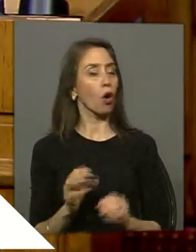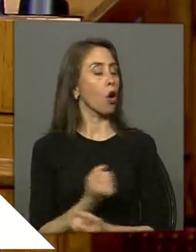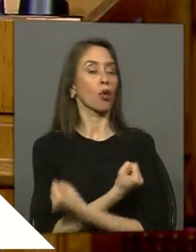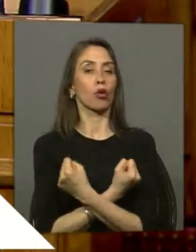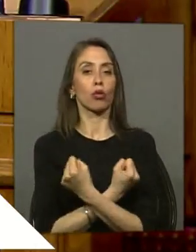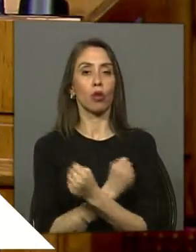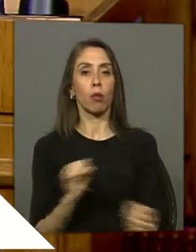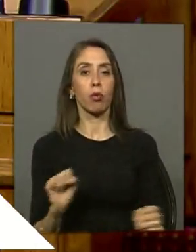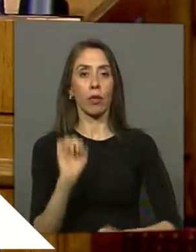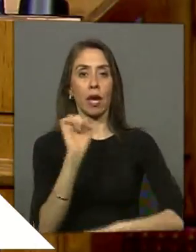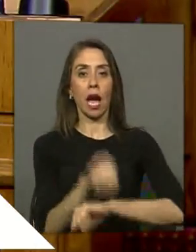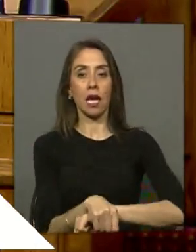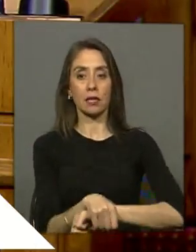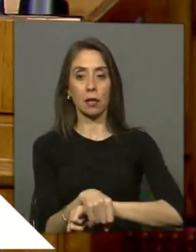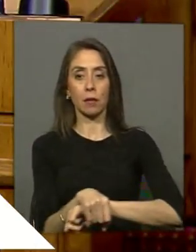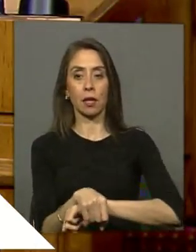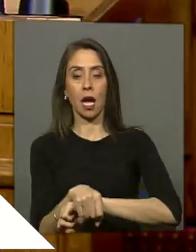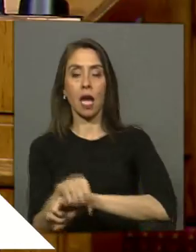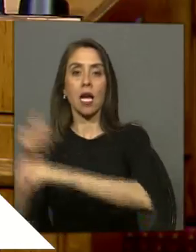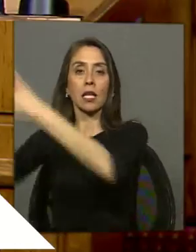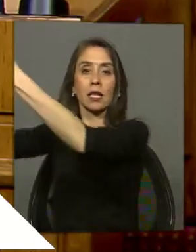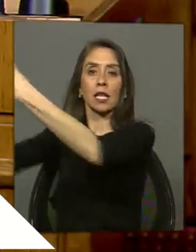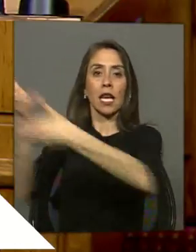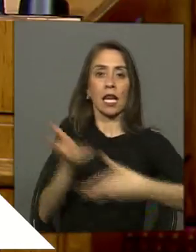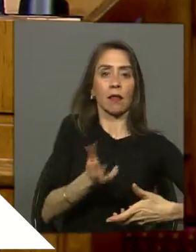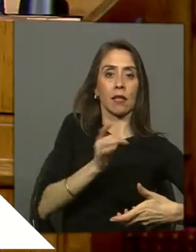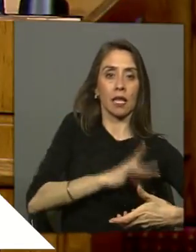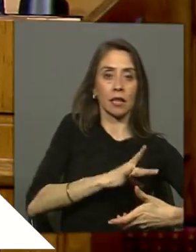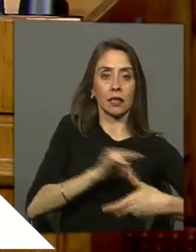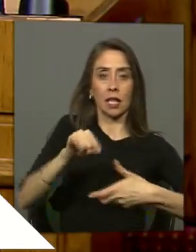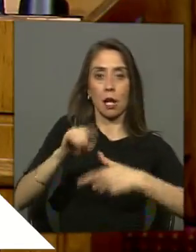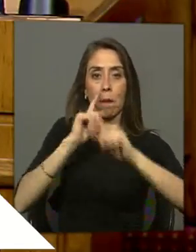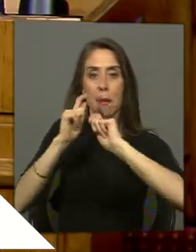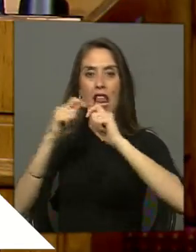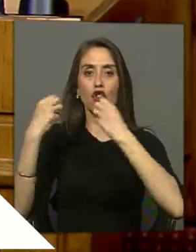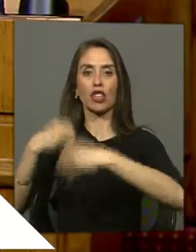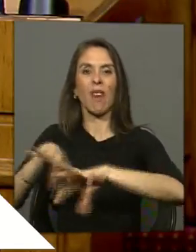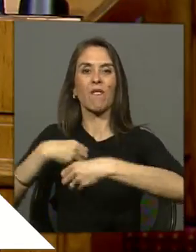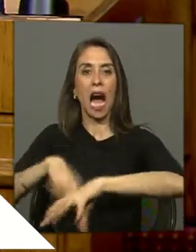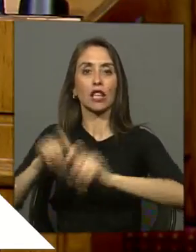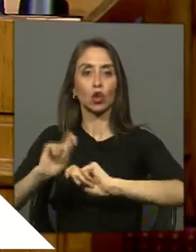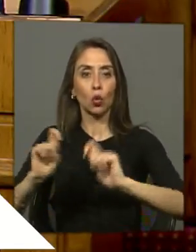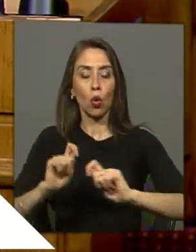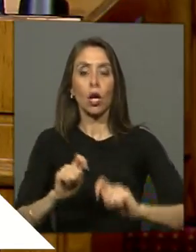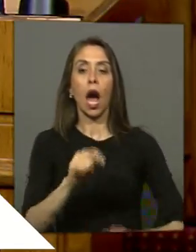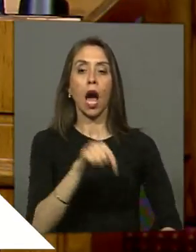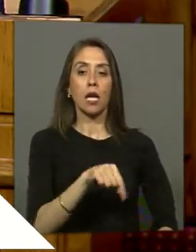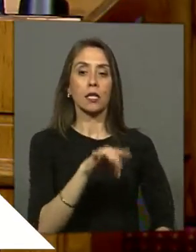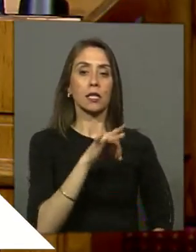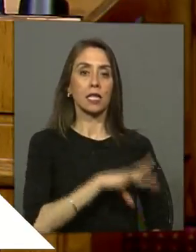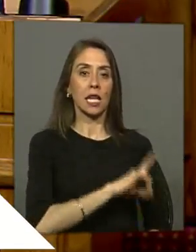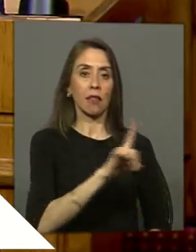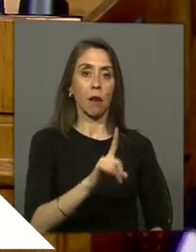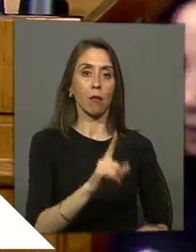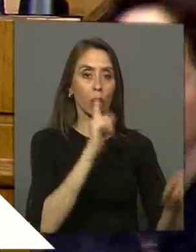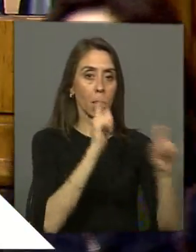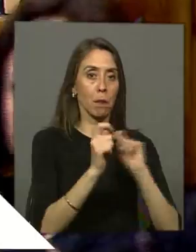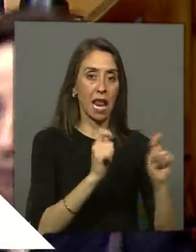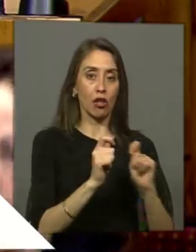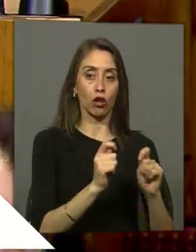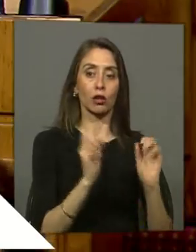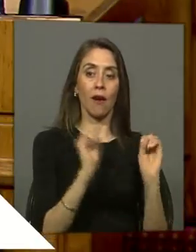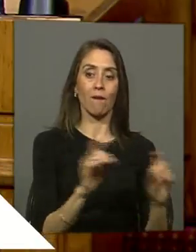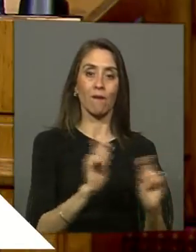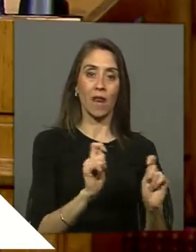posible aceptar que ingresen a nuestro país residuos peligrosos ni tampoco que salgan de nuestro país